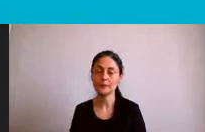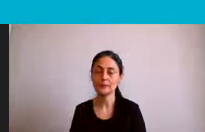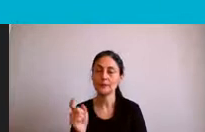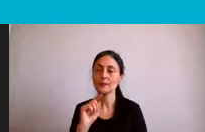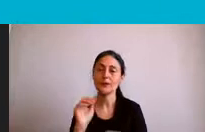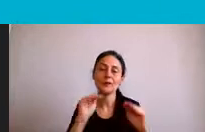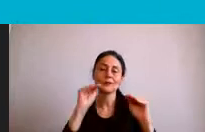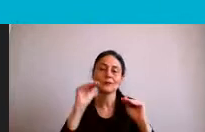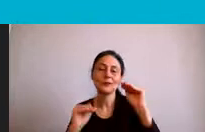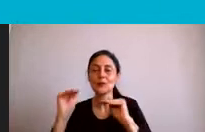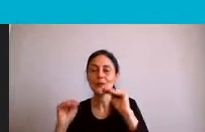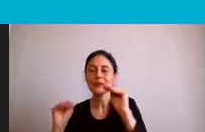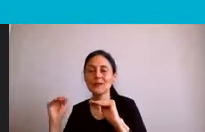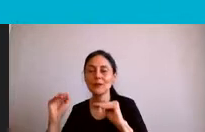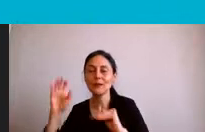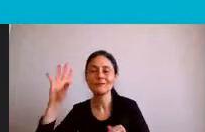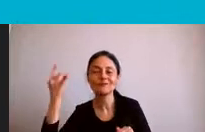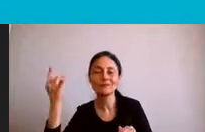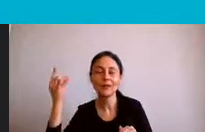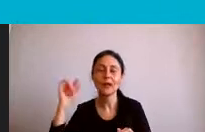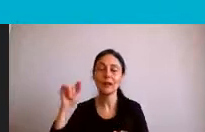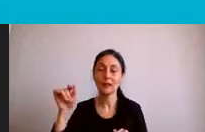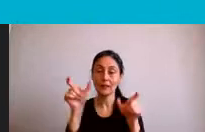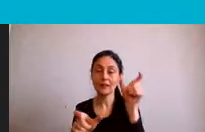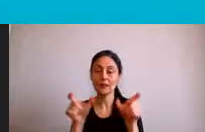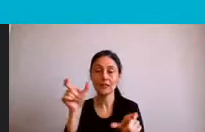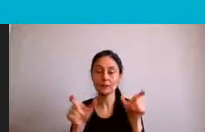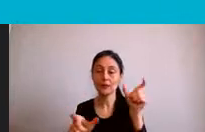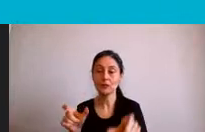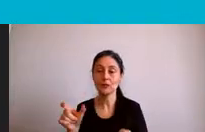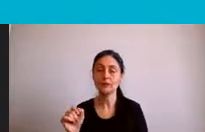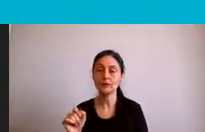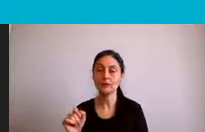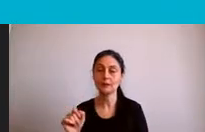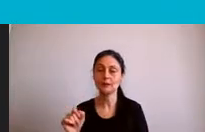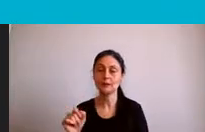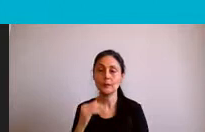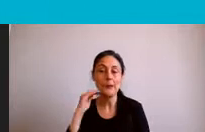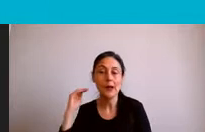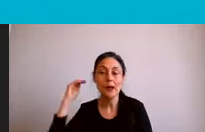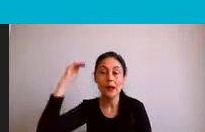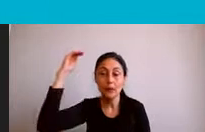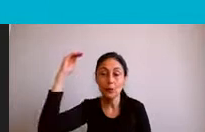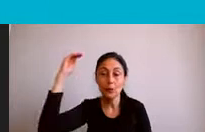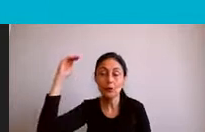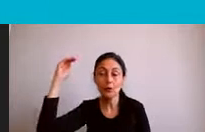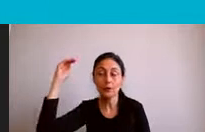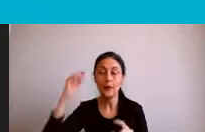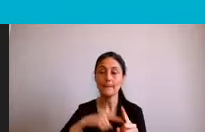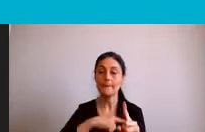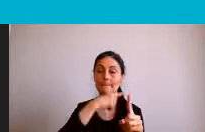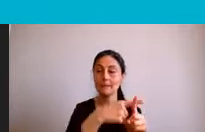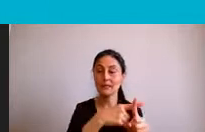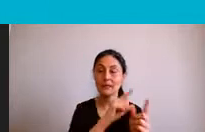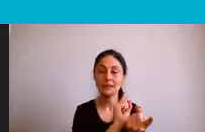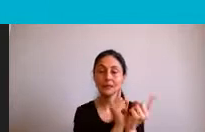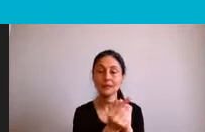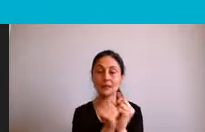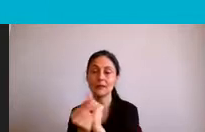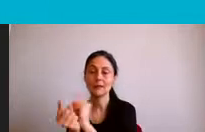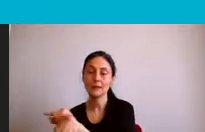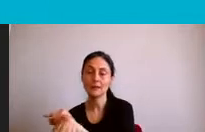personas. Es decir, no necesariamente porque seamos más adultos vamos a ser más adaptables a este cambio, ni necesariamente